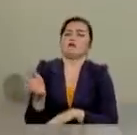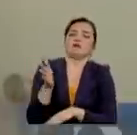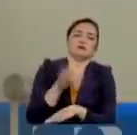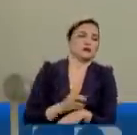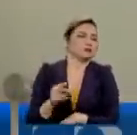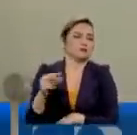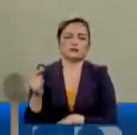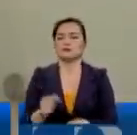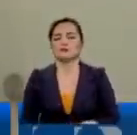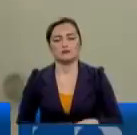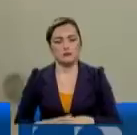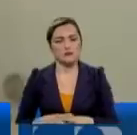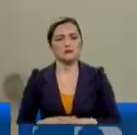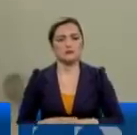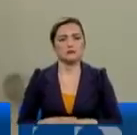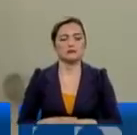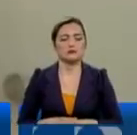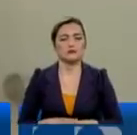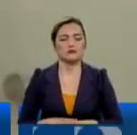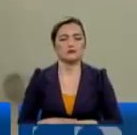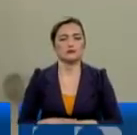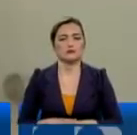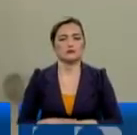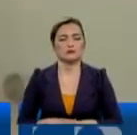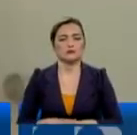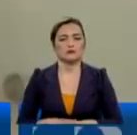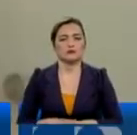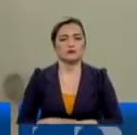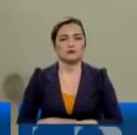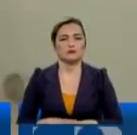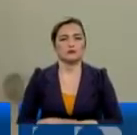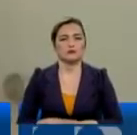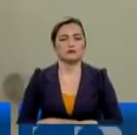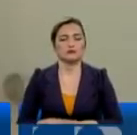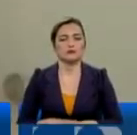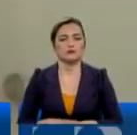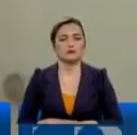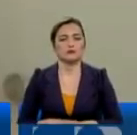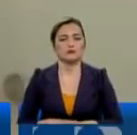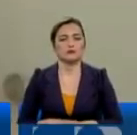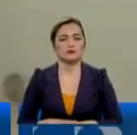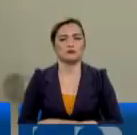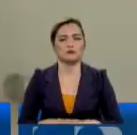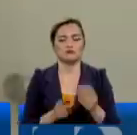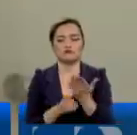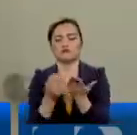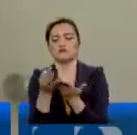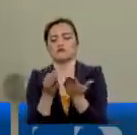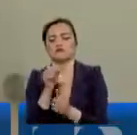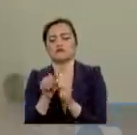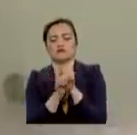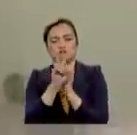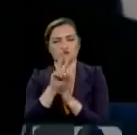que paralelamente tendremos que ya ir analizando cómo va a ser el presupuesto del